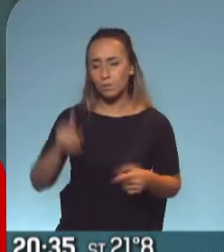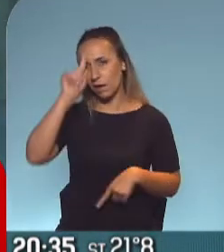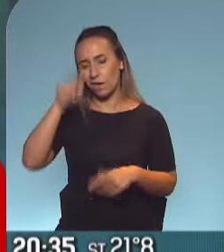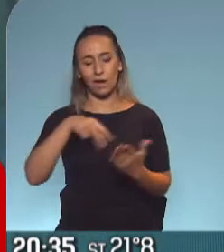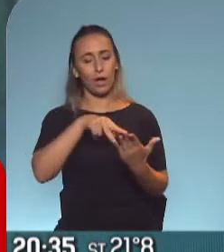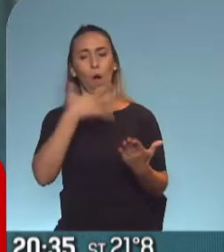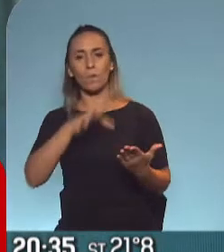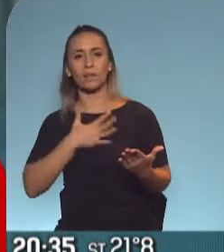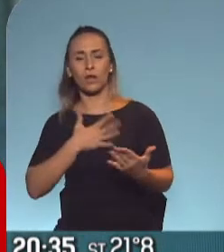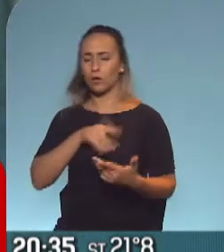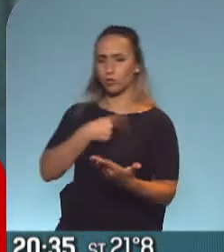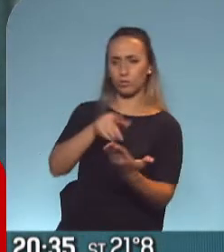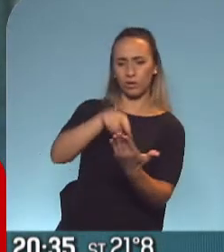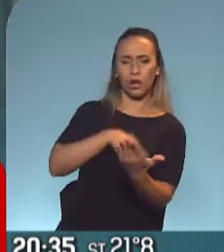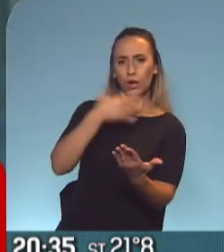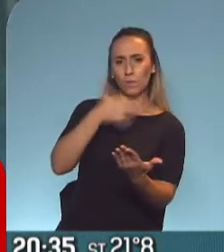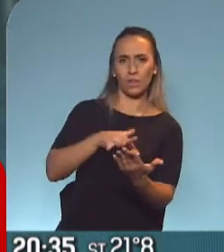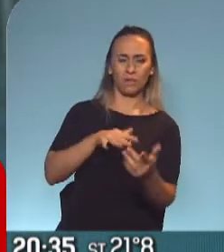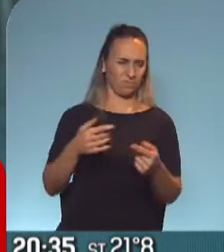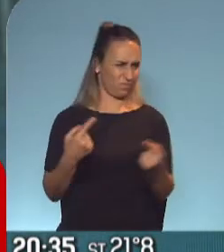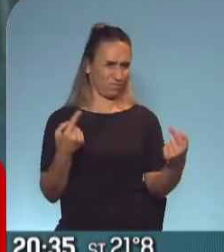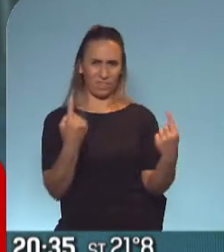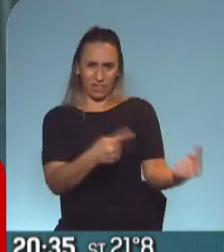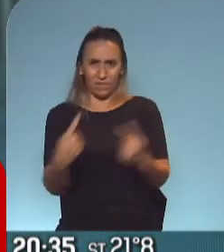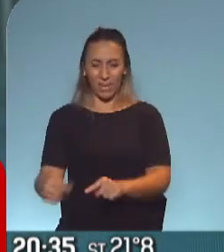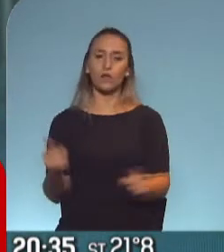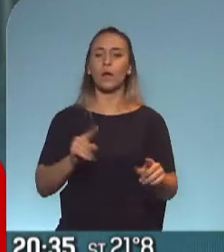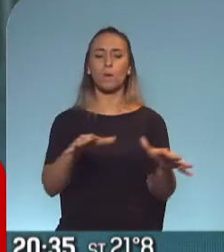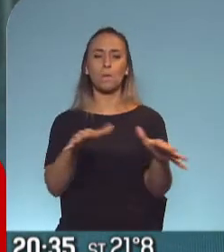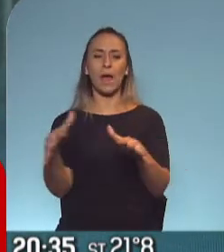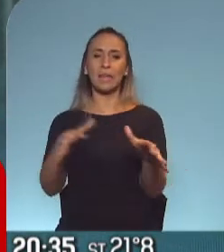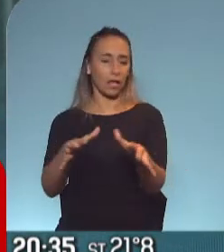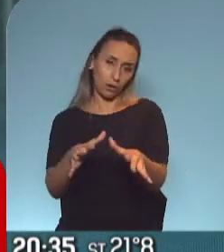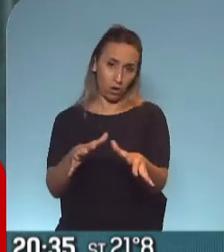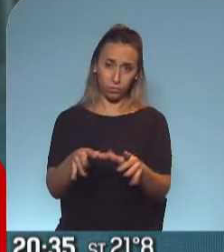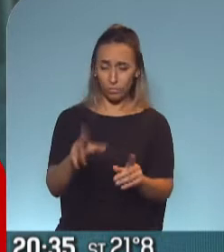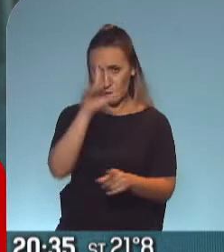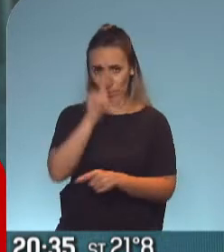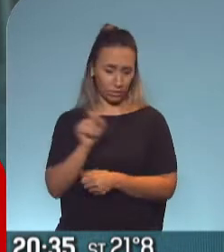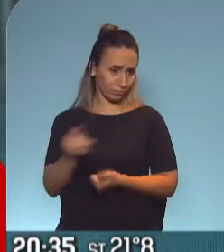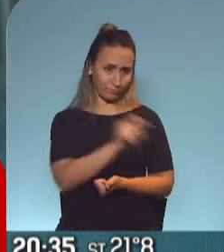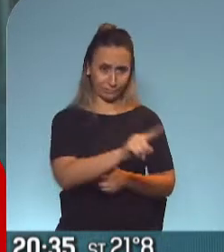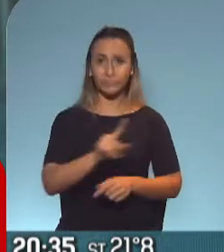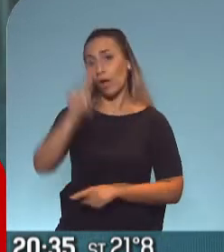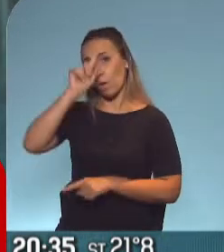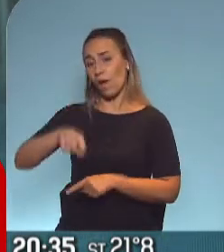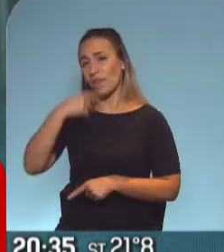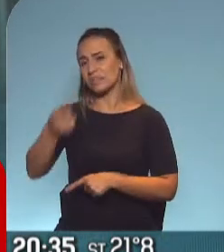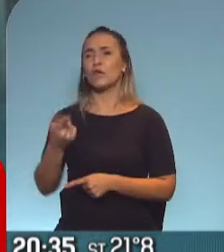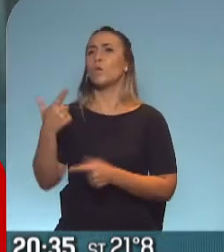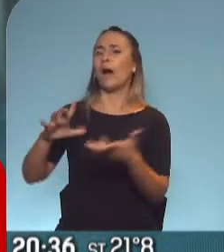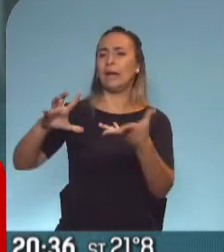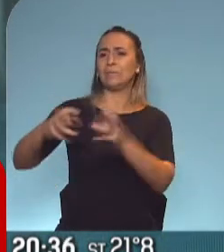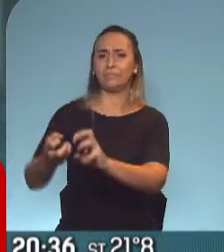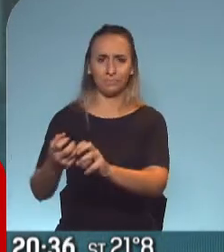Z. No es que interpretan cosas más o menos parecidas, interpreta cosas antagónicas. Claro. Un juez dice que esto no le genera un perjuicio inminente y que